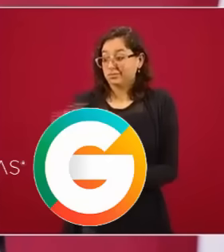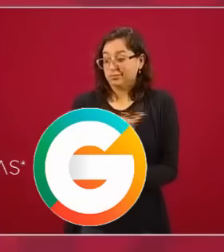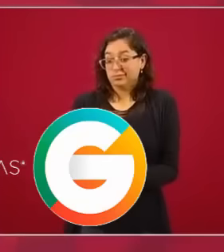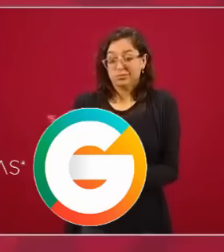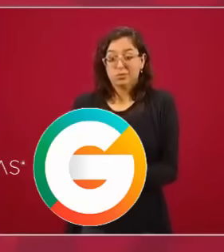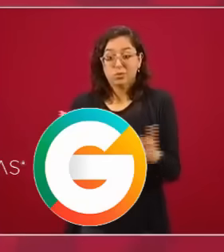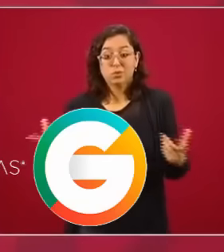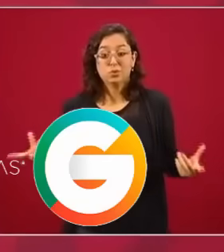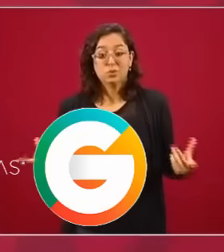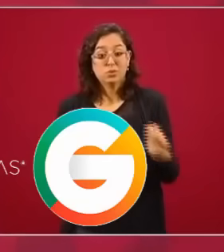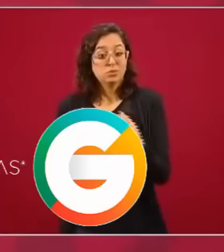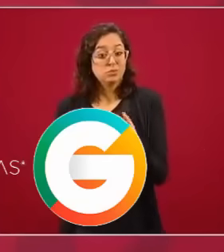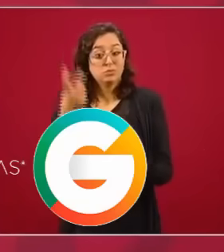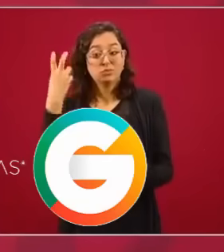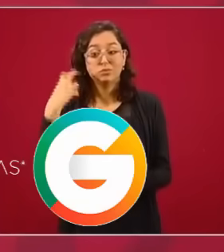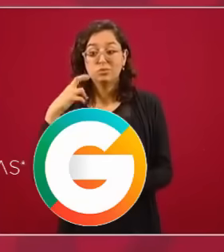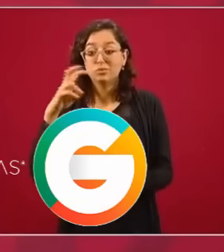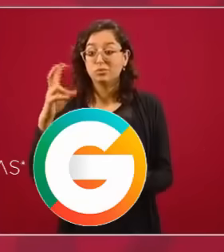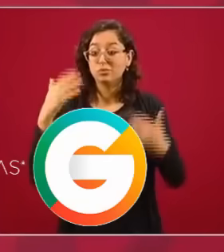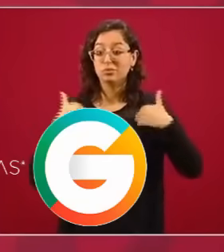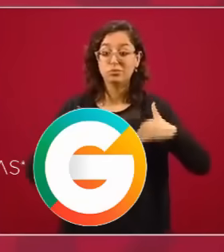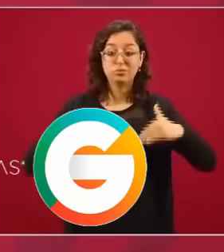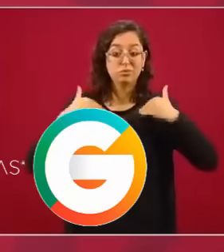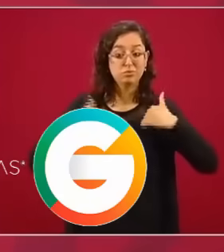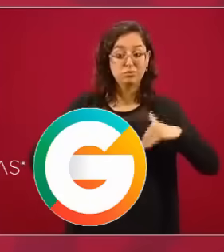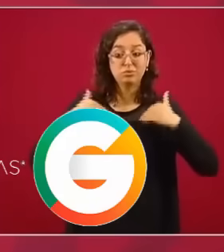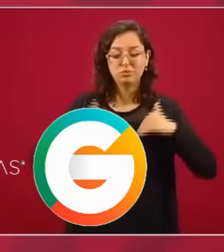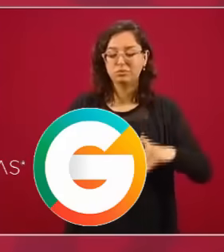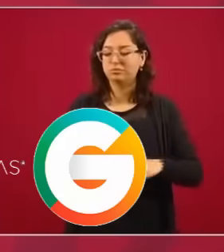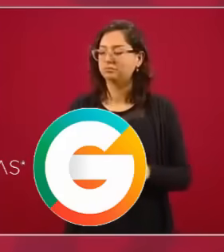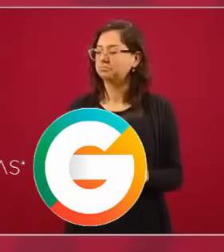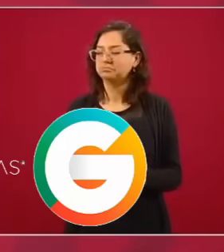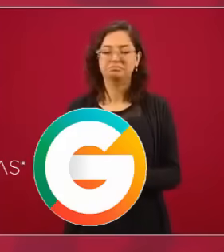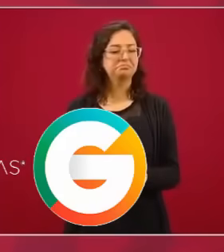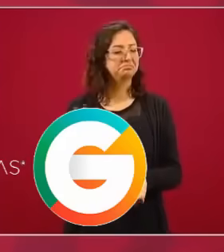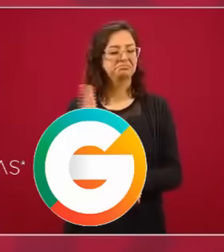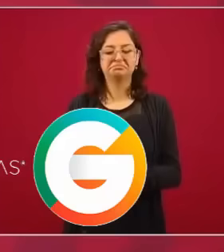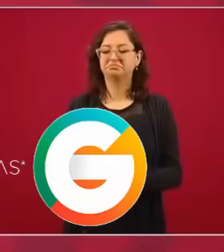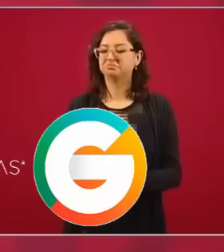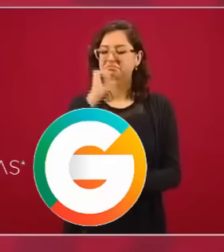Viajar juntos, funcionarios con